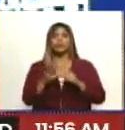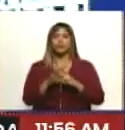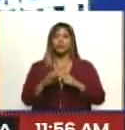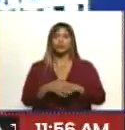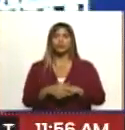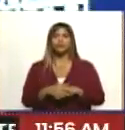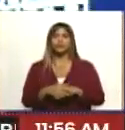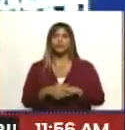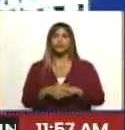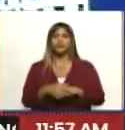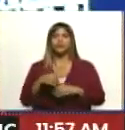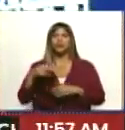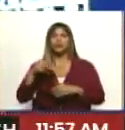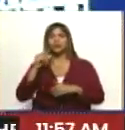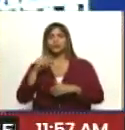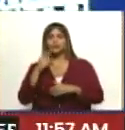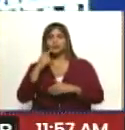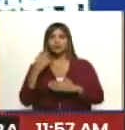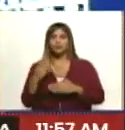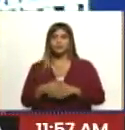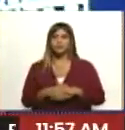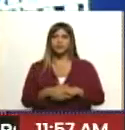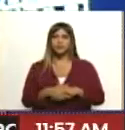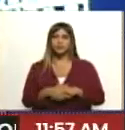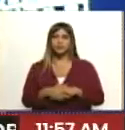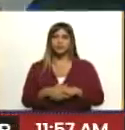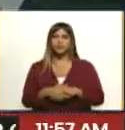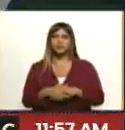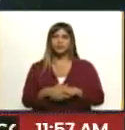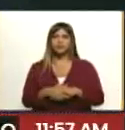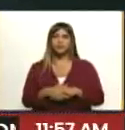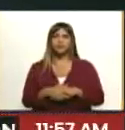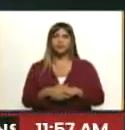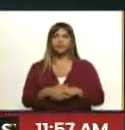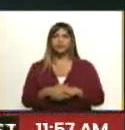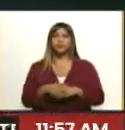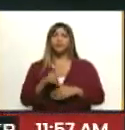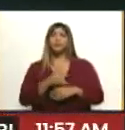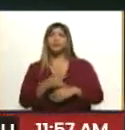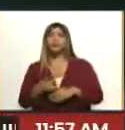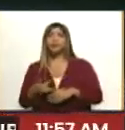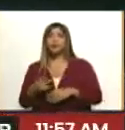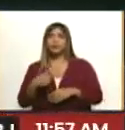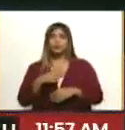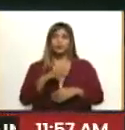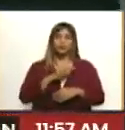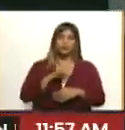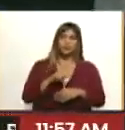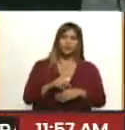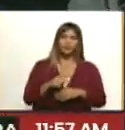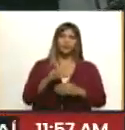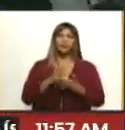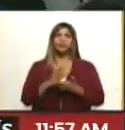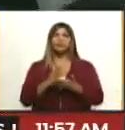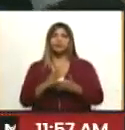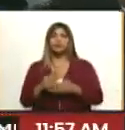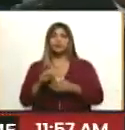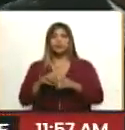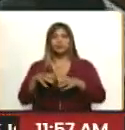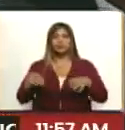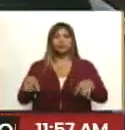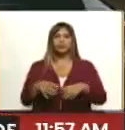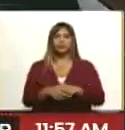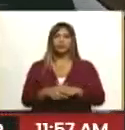la Cultura, Ernesto Villegas. Trazadas para que tu hambre y la mía estén siempre